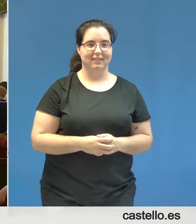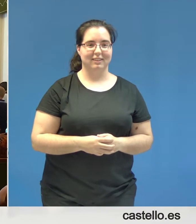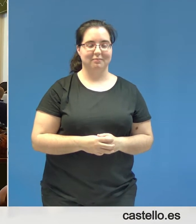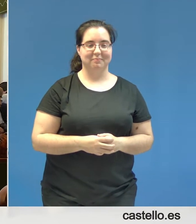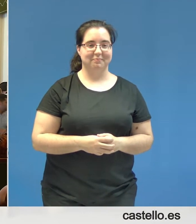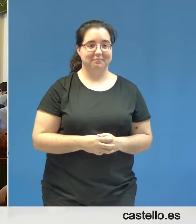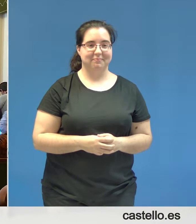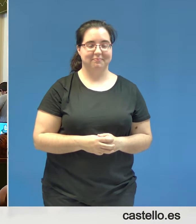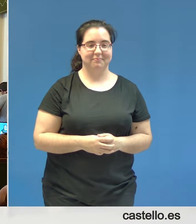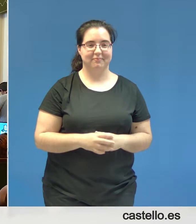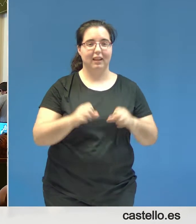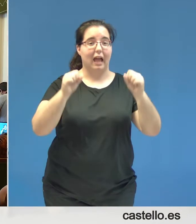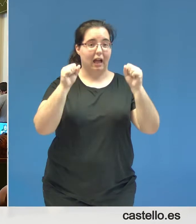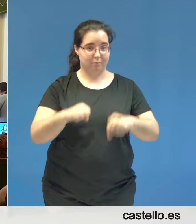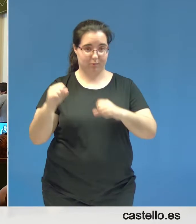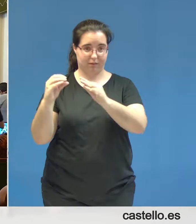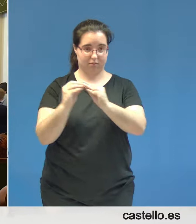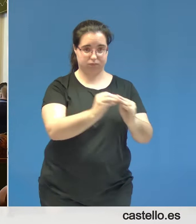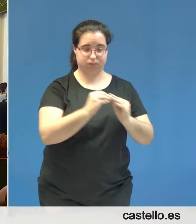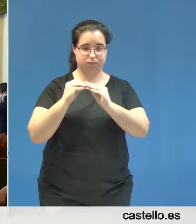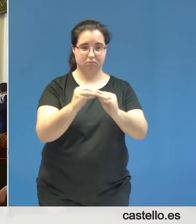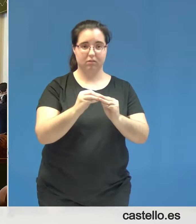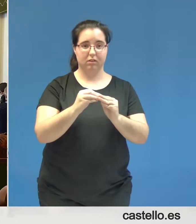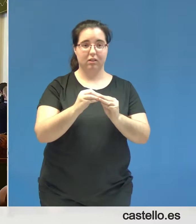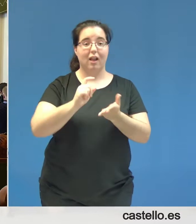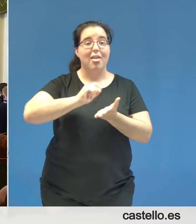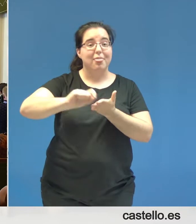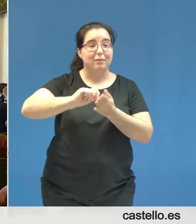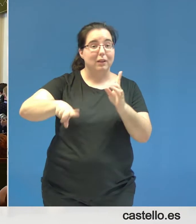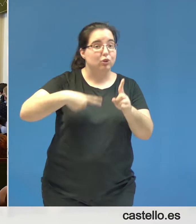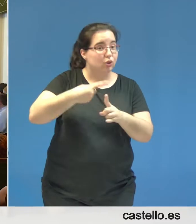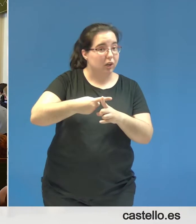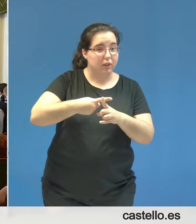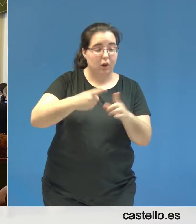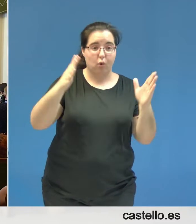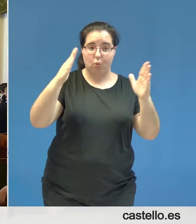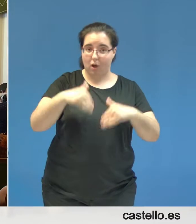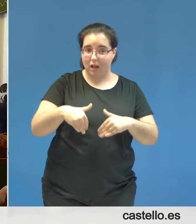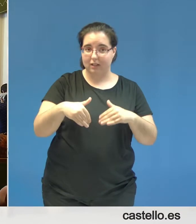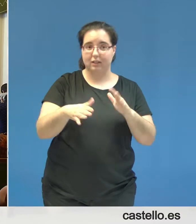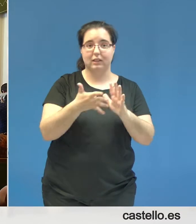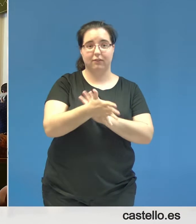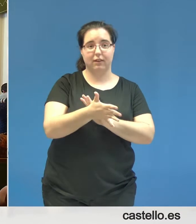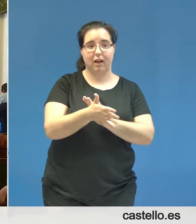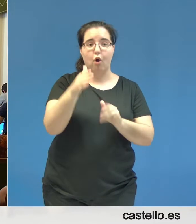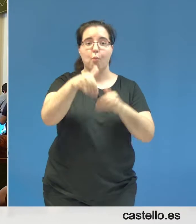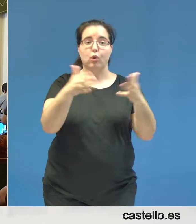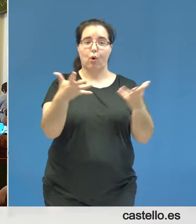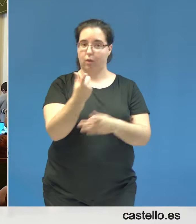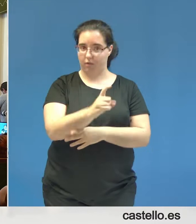Unanimidad. Queda aprobado por unanimidad. No hay despacho extraordinario, por tanto, no pasamos a la votación de la urgencia.